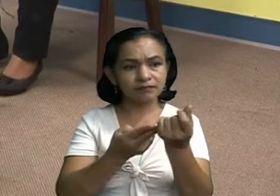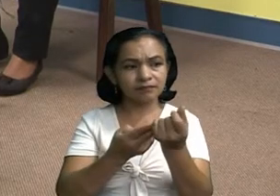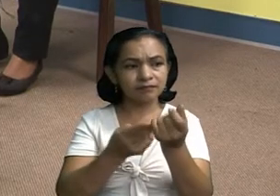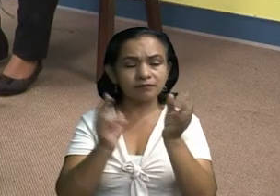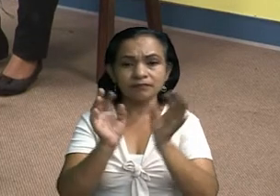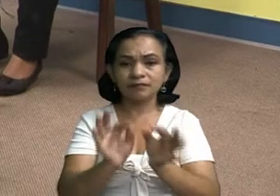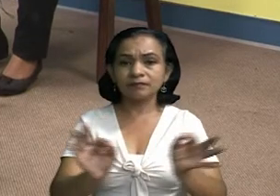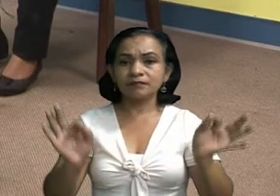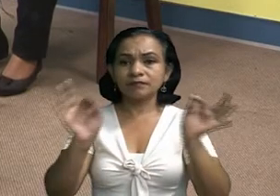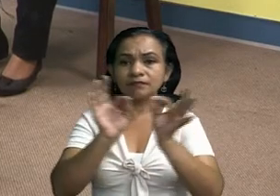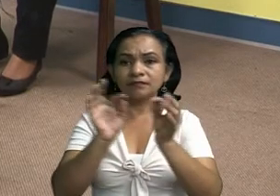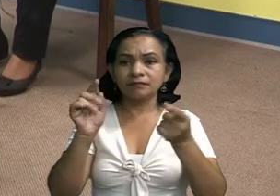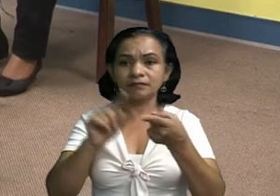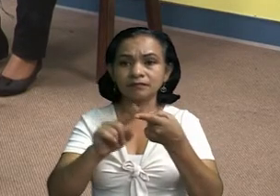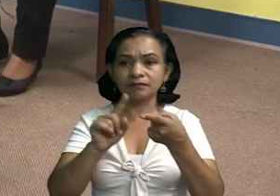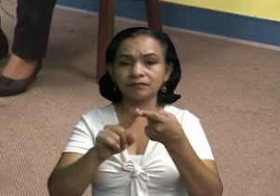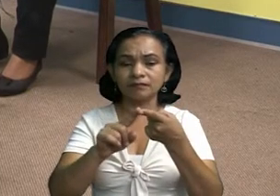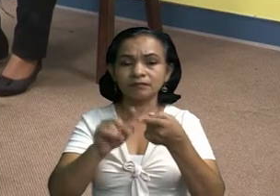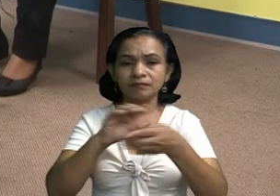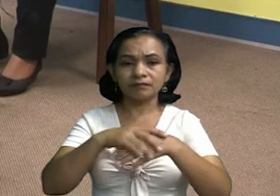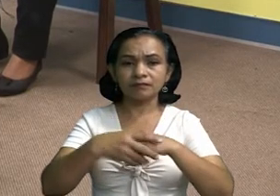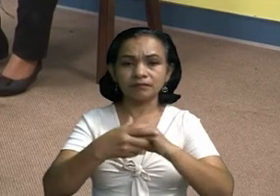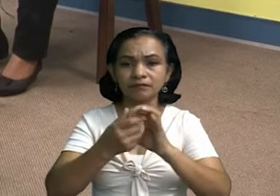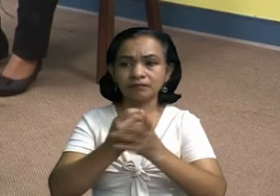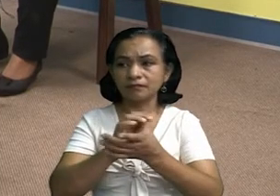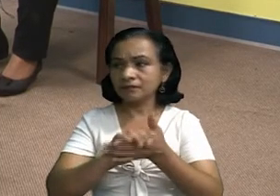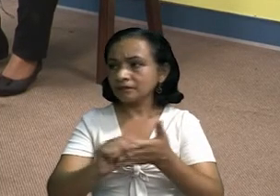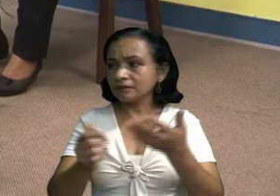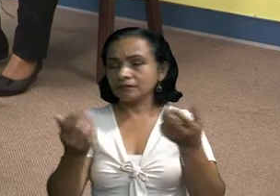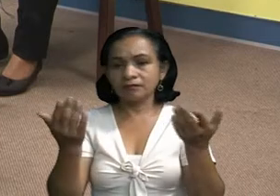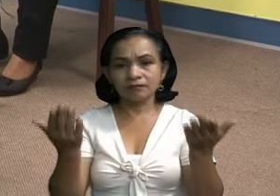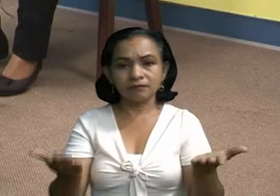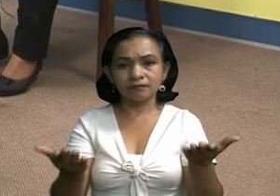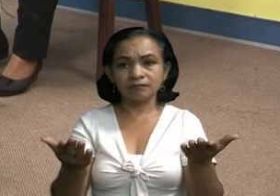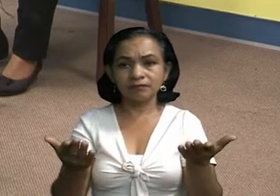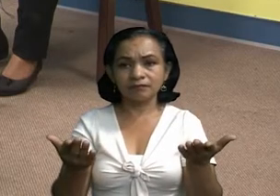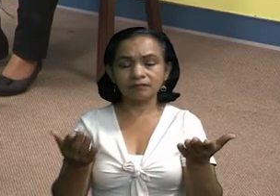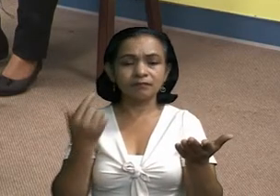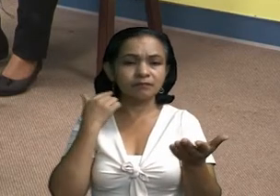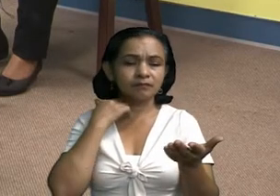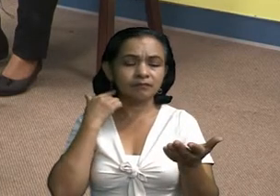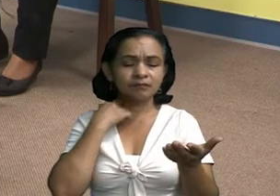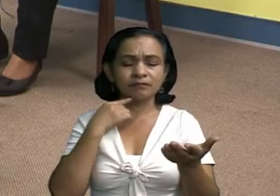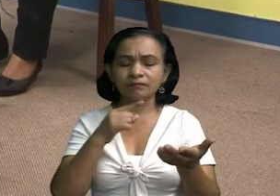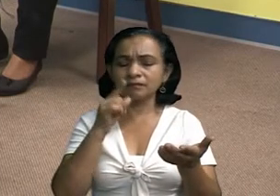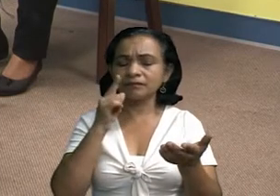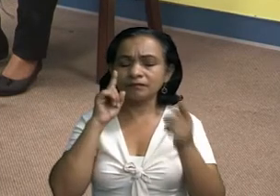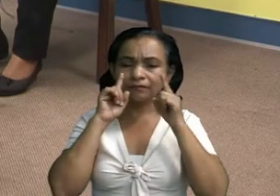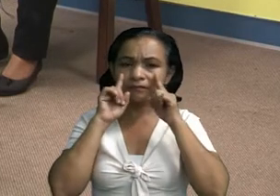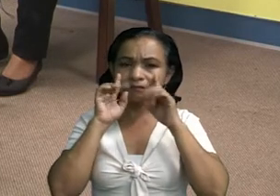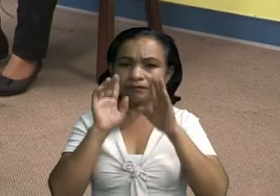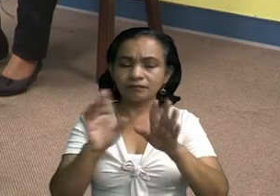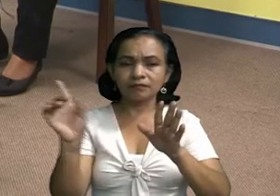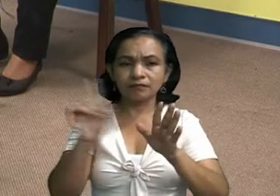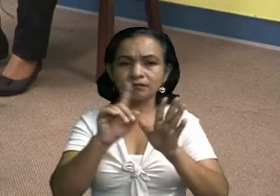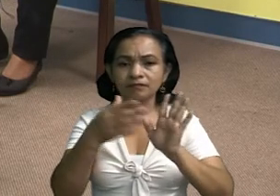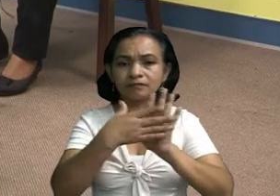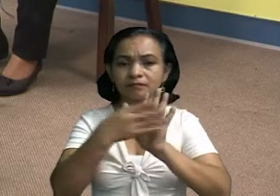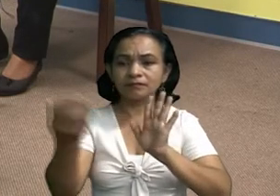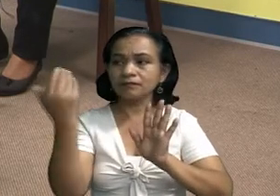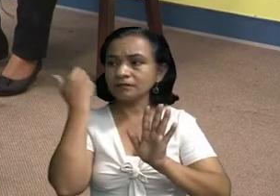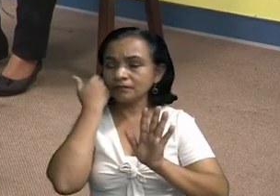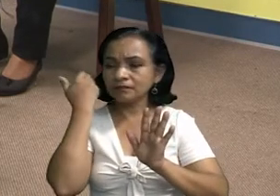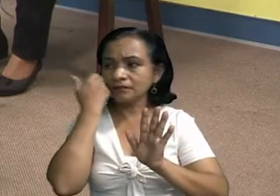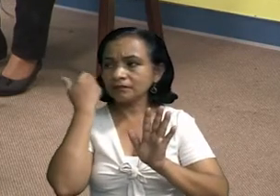más idóneo es el lavado de mano. El lavado de mano da el 100% de seguridad de no transmisión de esta